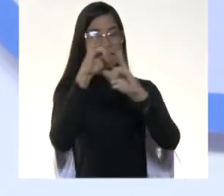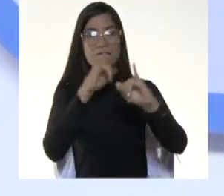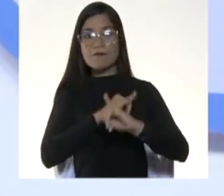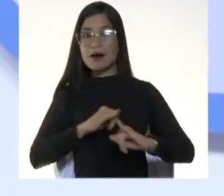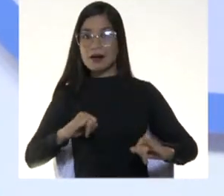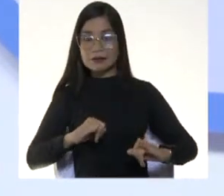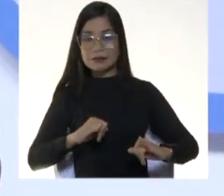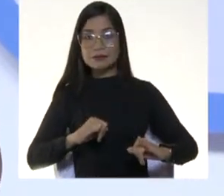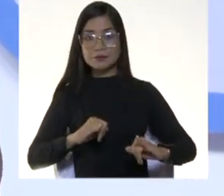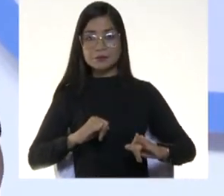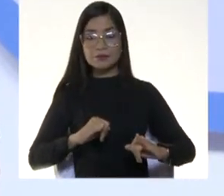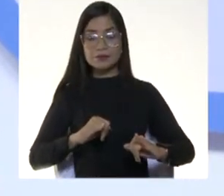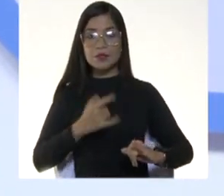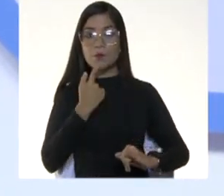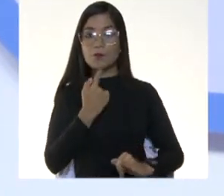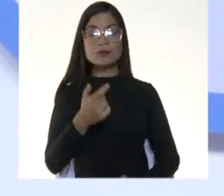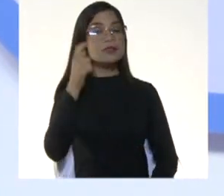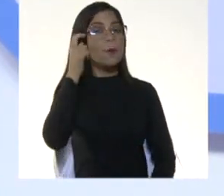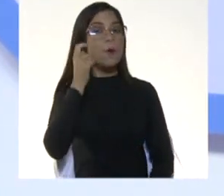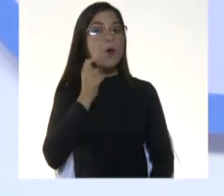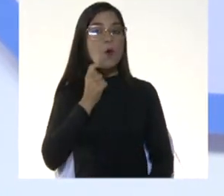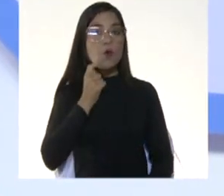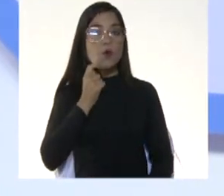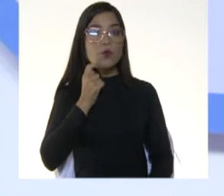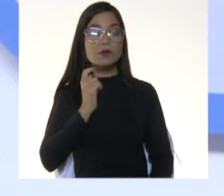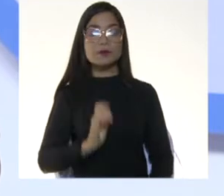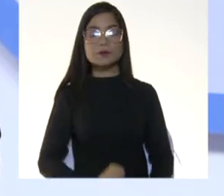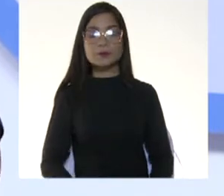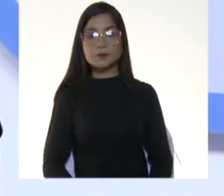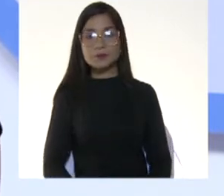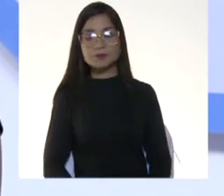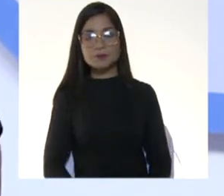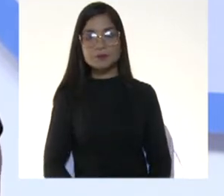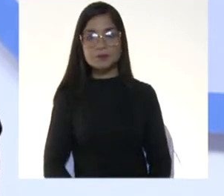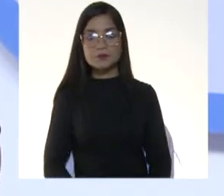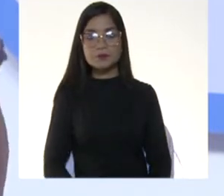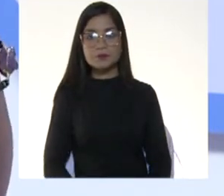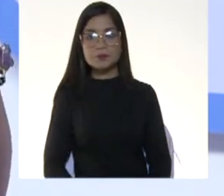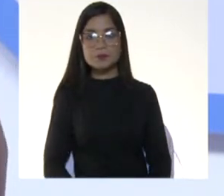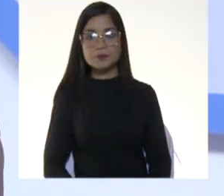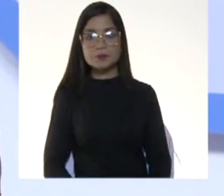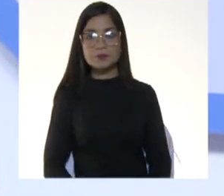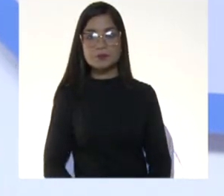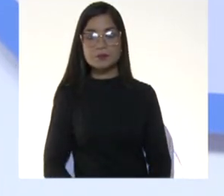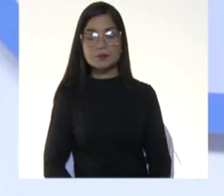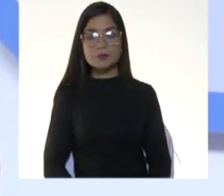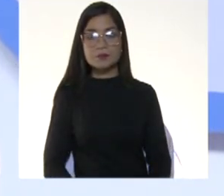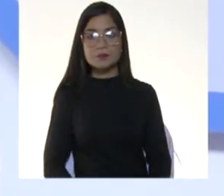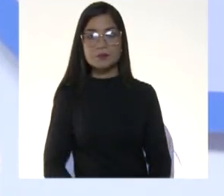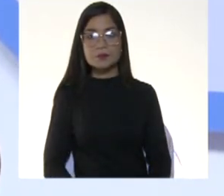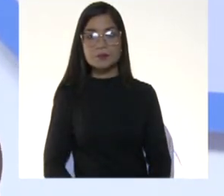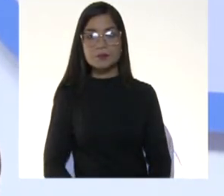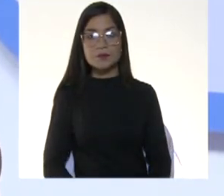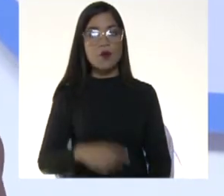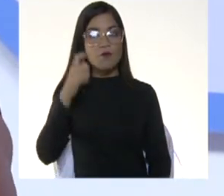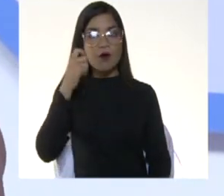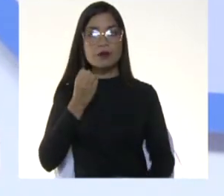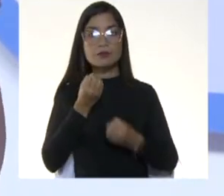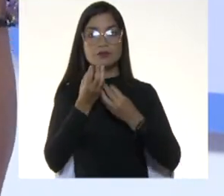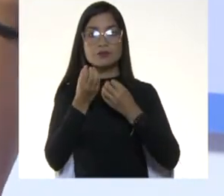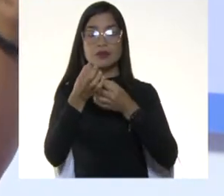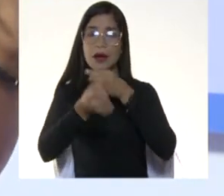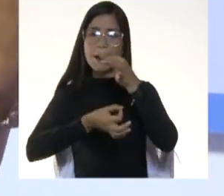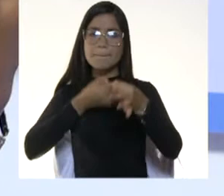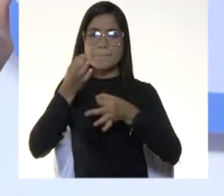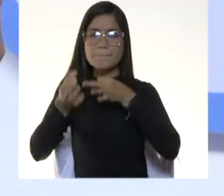lo establecía Simón Bolívar en su Congreso de Angostura. Entonces, tenemos que, en el discurso que dio en el Congreso de Angostura, tenemos que ver